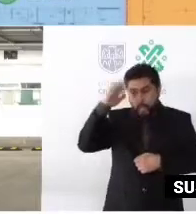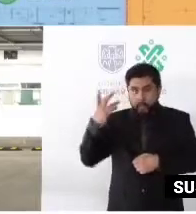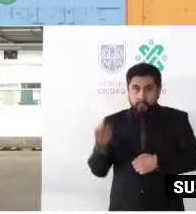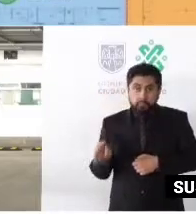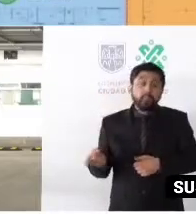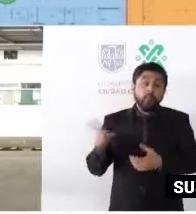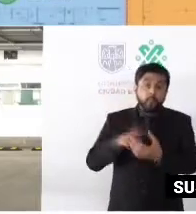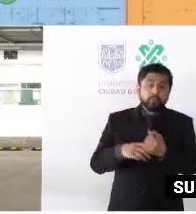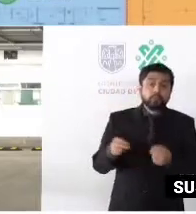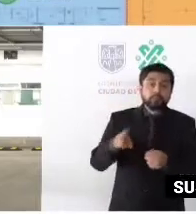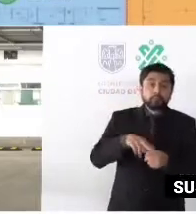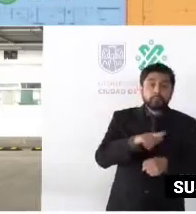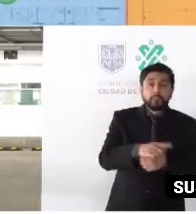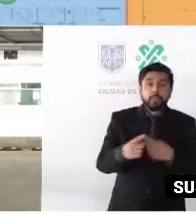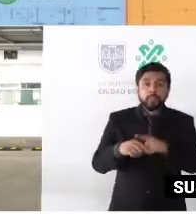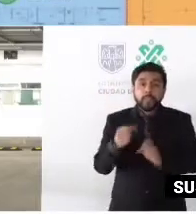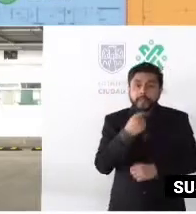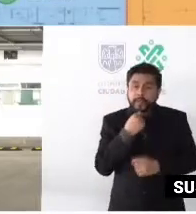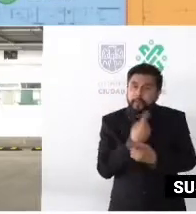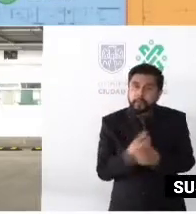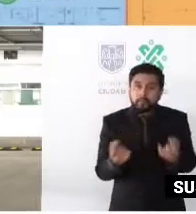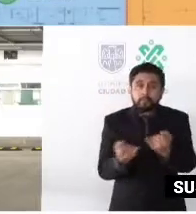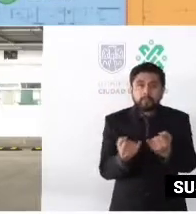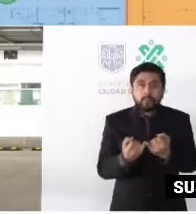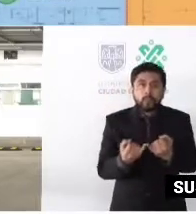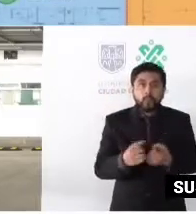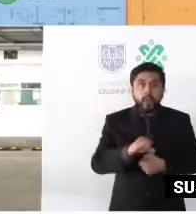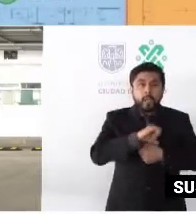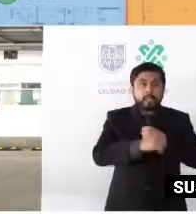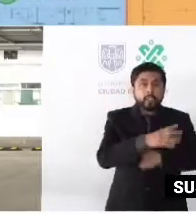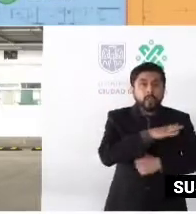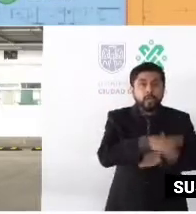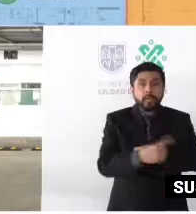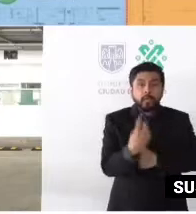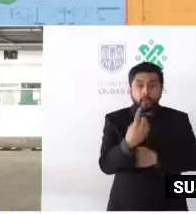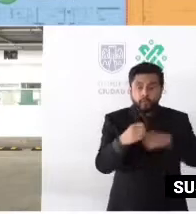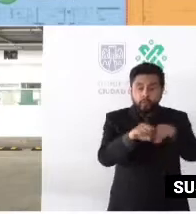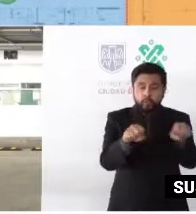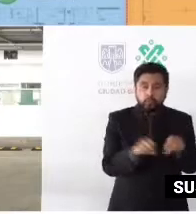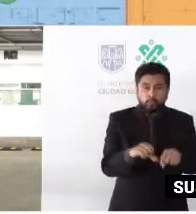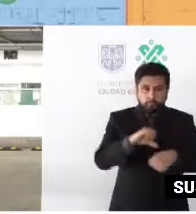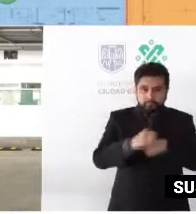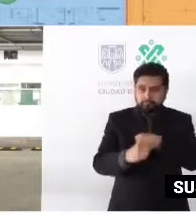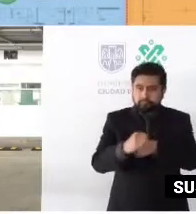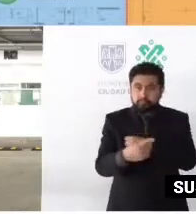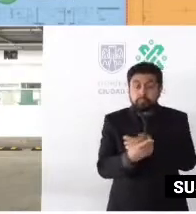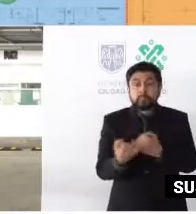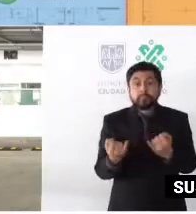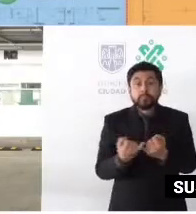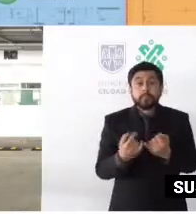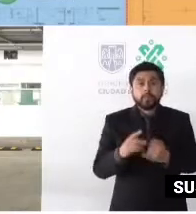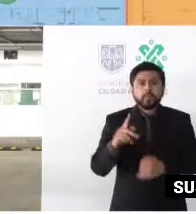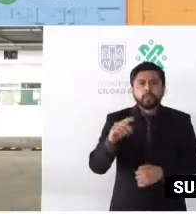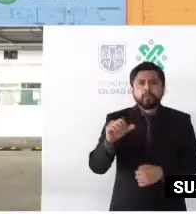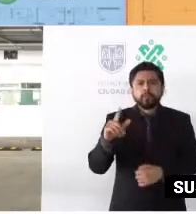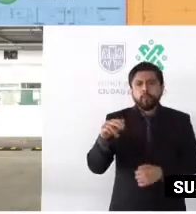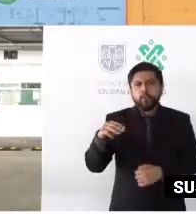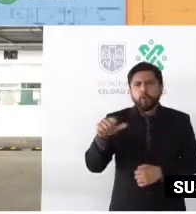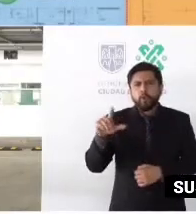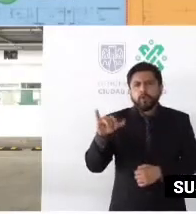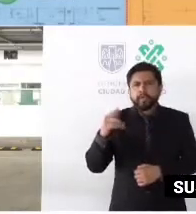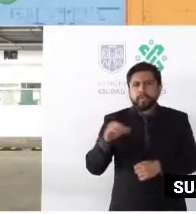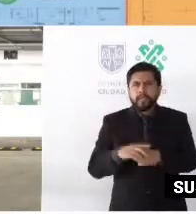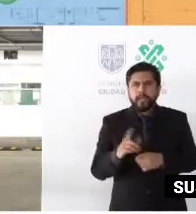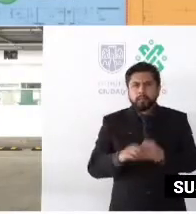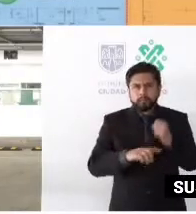hospitalización pediátrica, el área de cirugía general con dos quirófanos, el área de tocología con un área de labor y otra